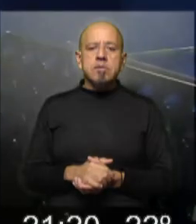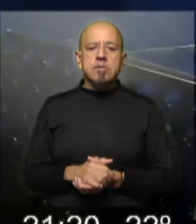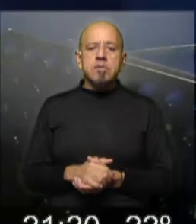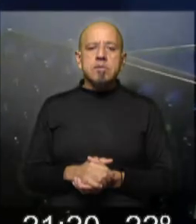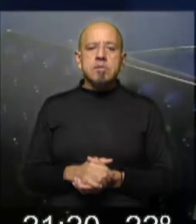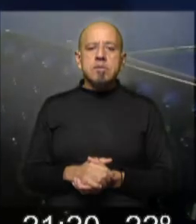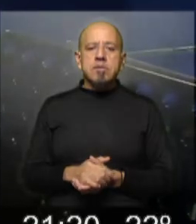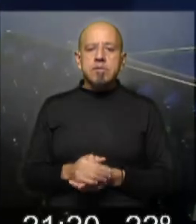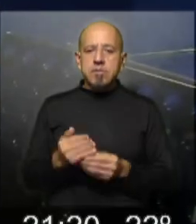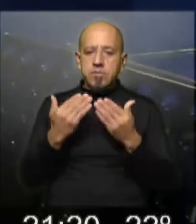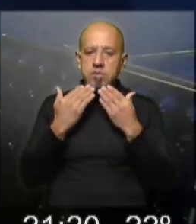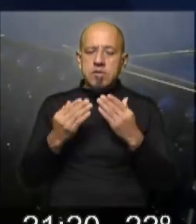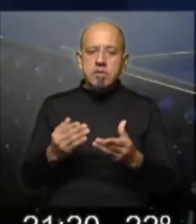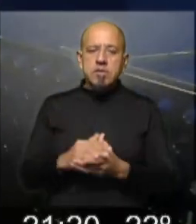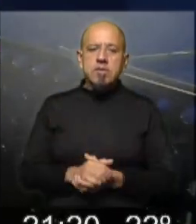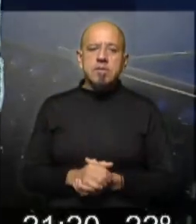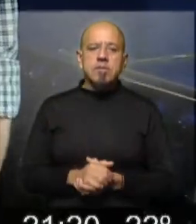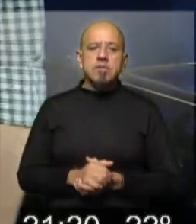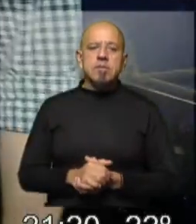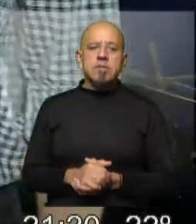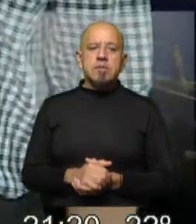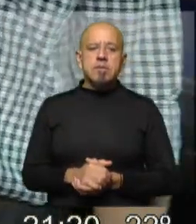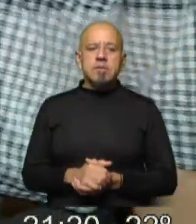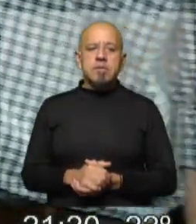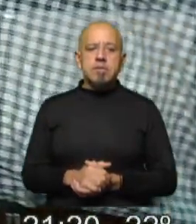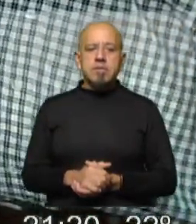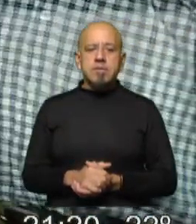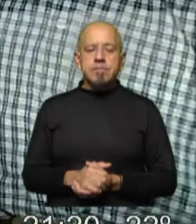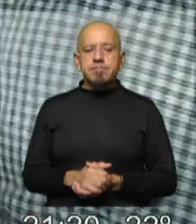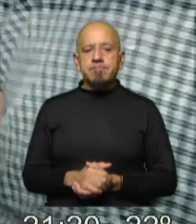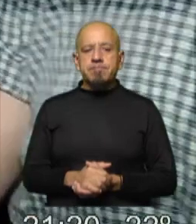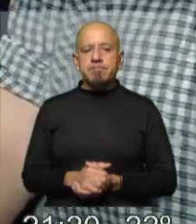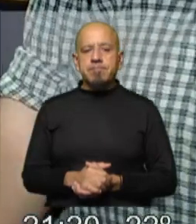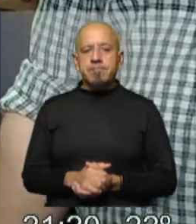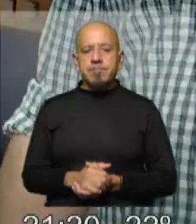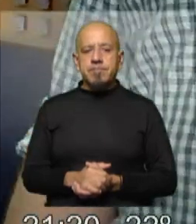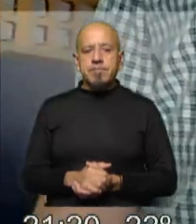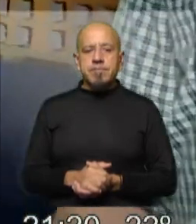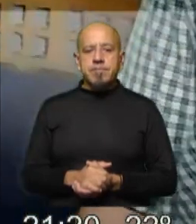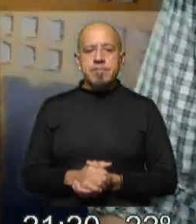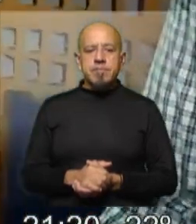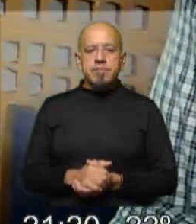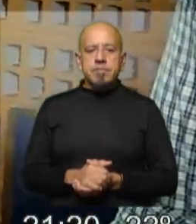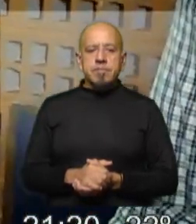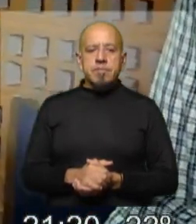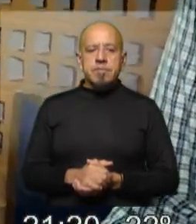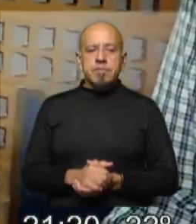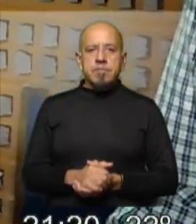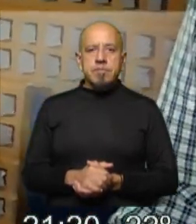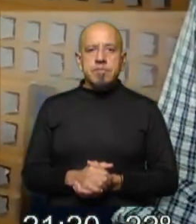Nacho, muchísimas gracias. No, por favor, gracias a ustedes por venir. Bueno, con toda la plena, entonces volvemos a estudio y siguen ustedes ahí con María Larrosa.